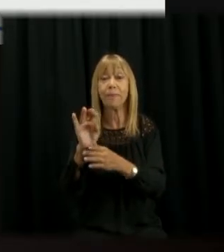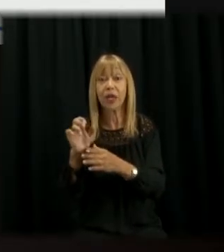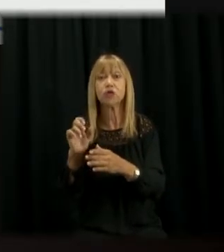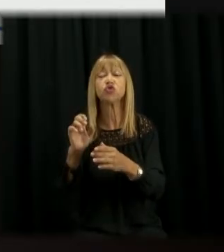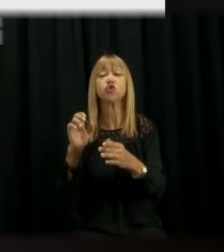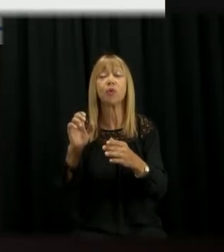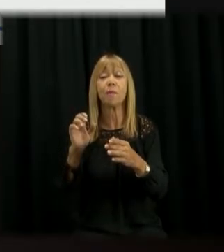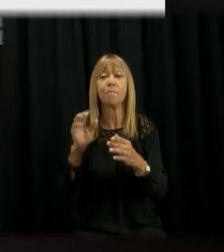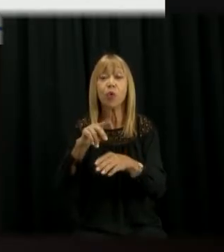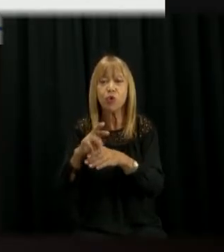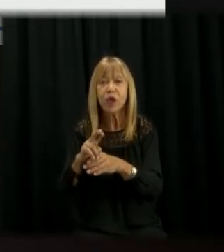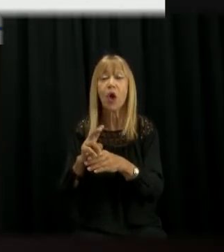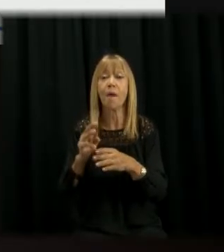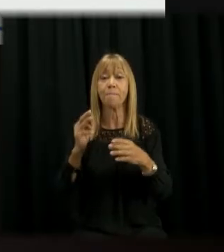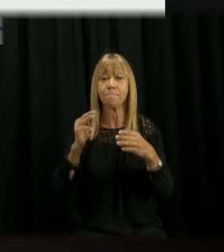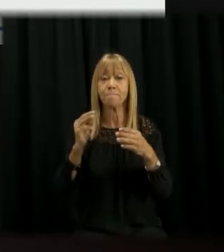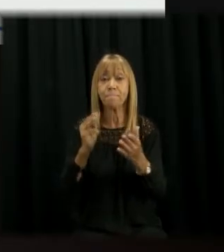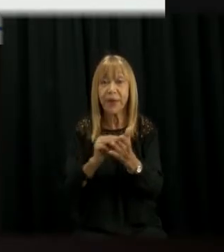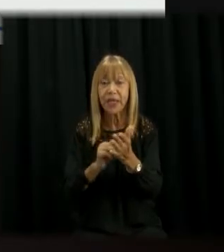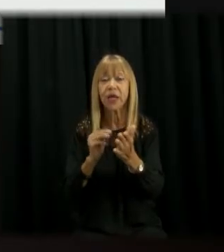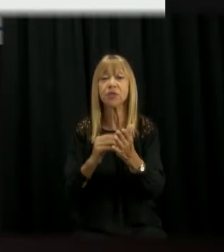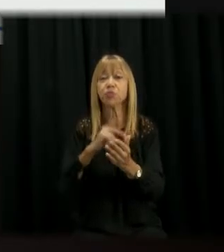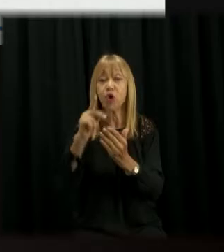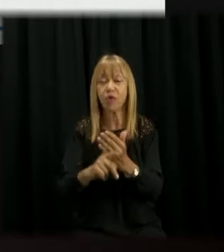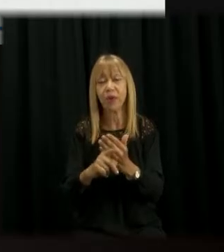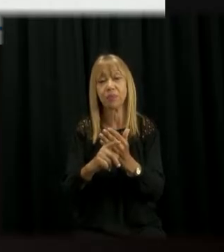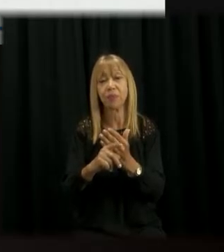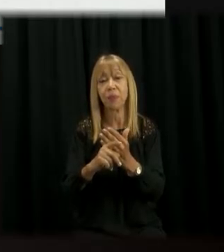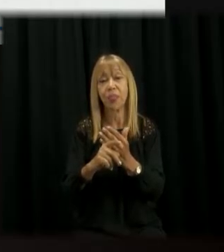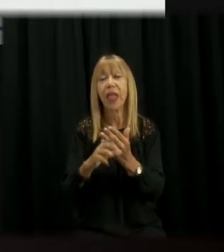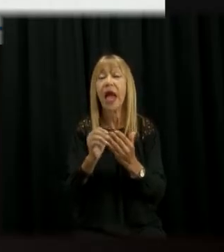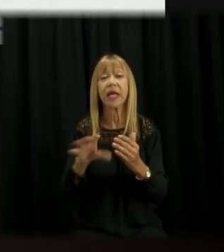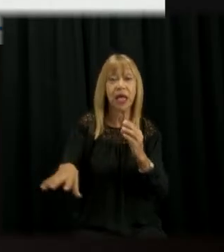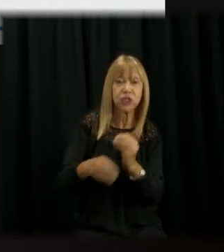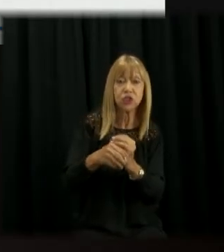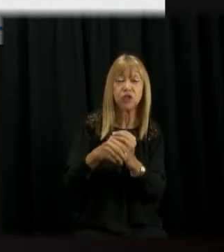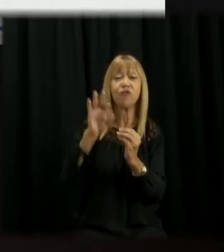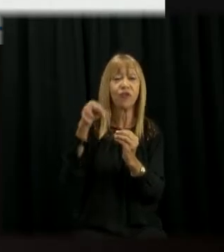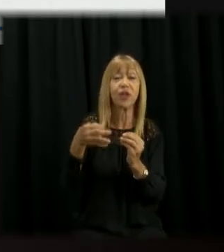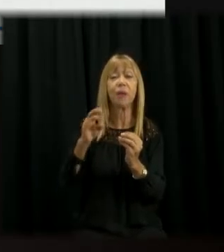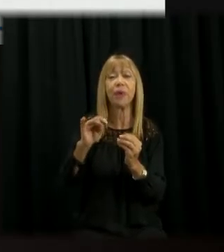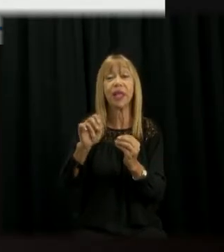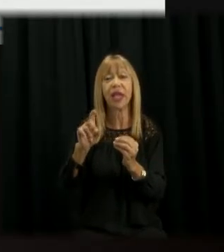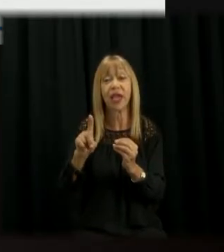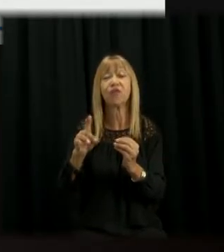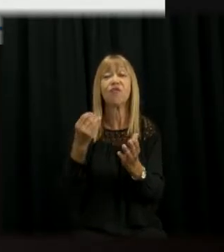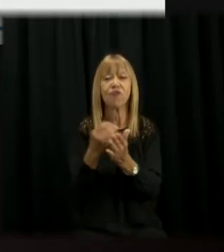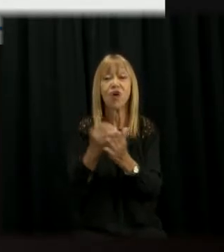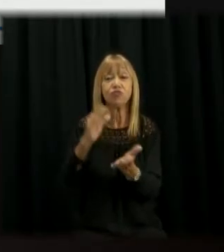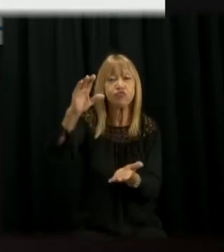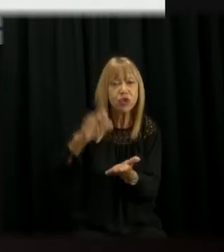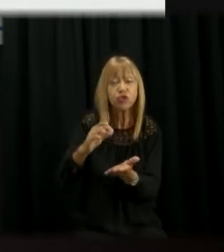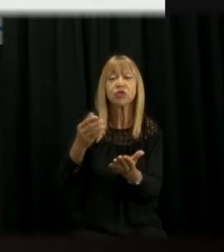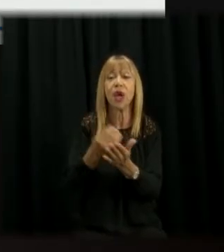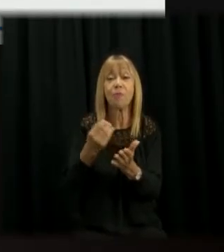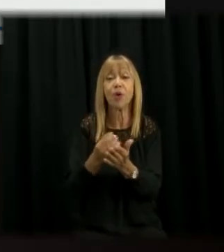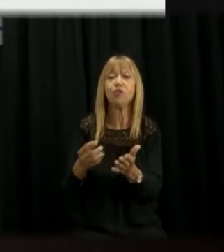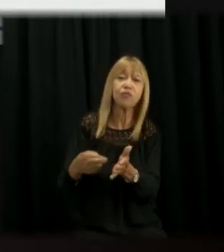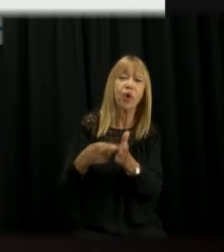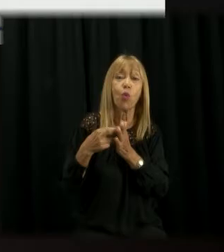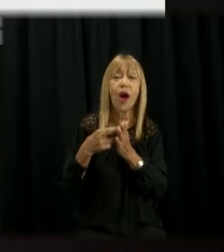millones al programa de Medicaid de Puerto Rico hasta septiembre 30 del 2021. Además de estos fondos de Medicaid, se redujo